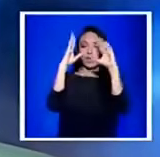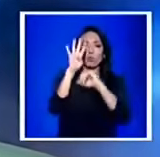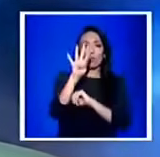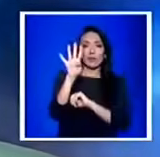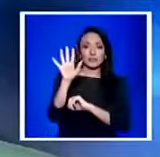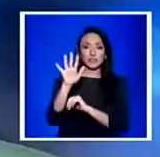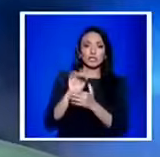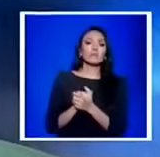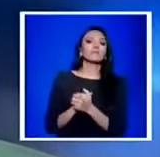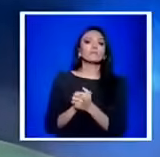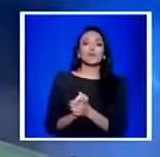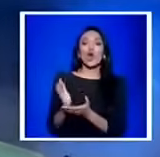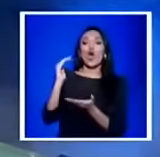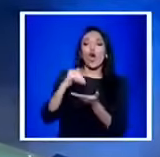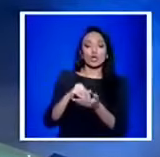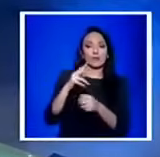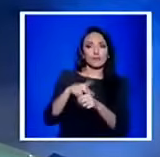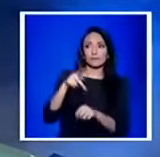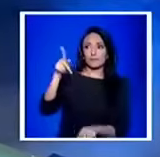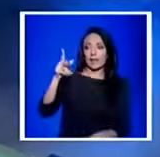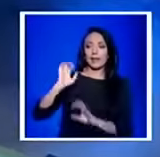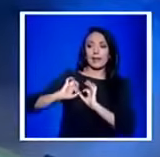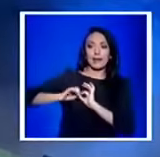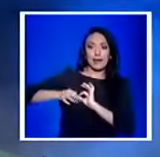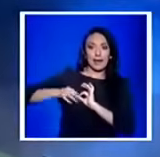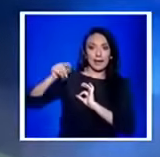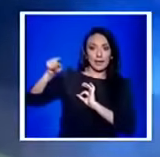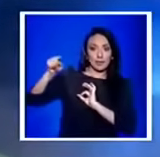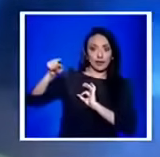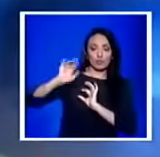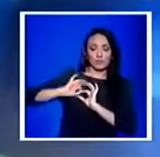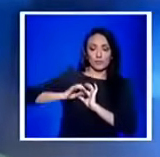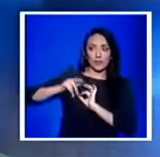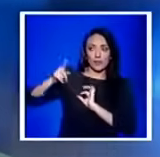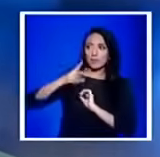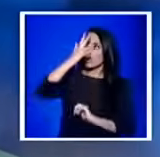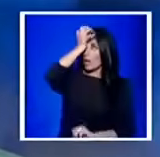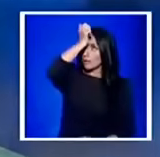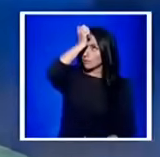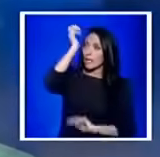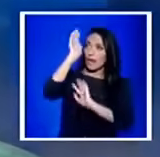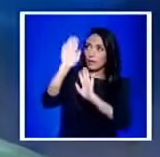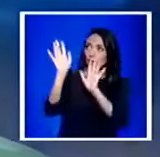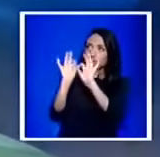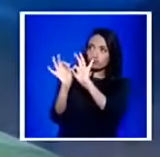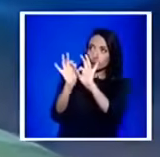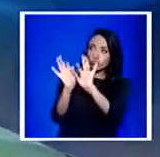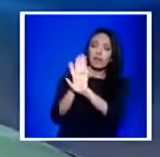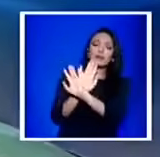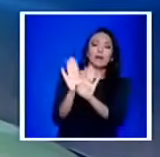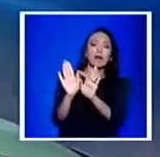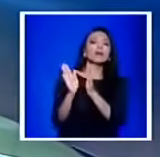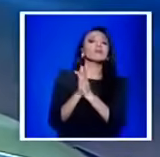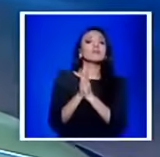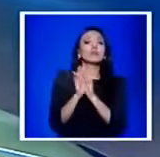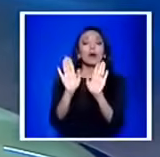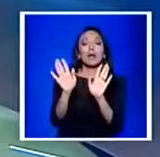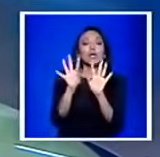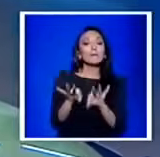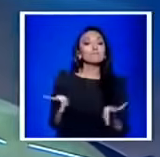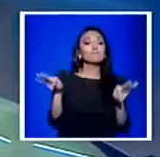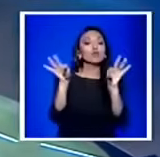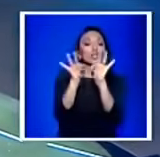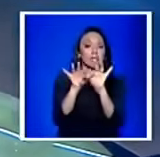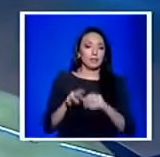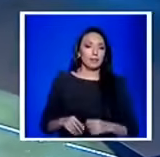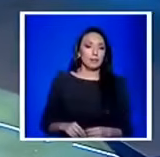7:45. Retomamos la información con los vecinos de Calderón, porque tienen problemas por el mal estado de un puente en este sector que es muy importante.